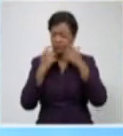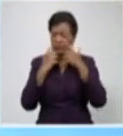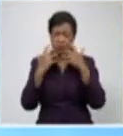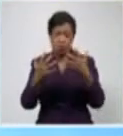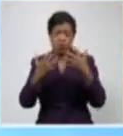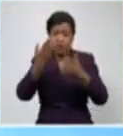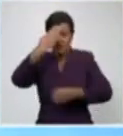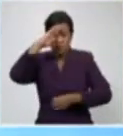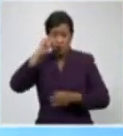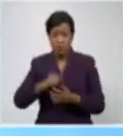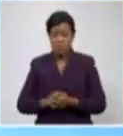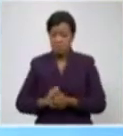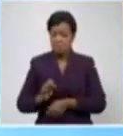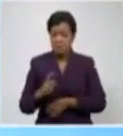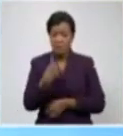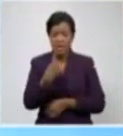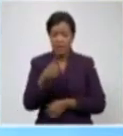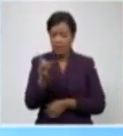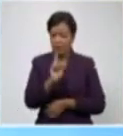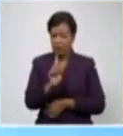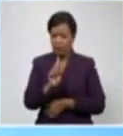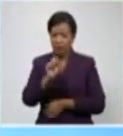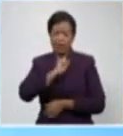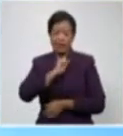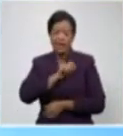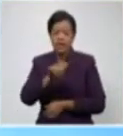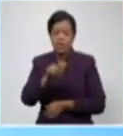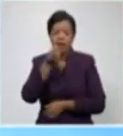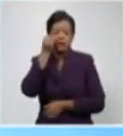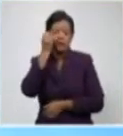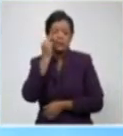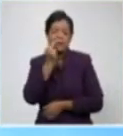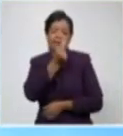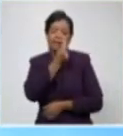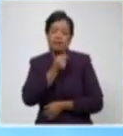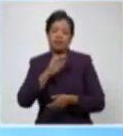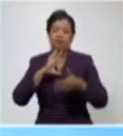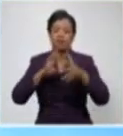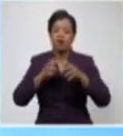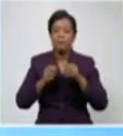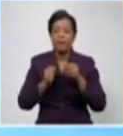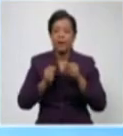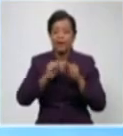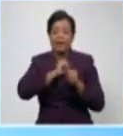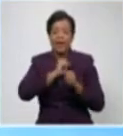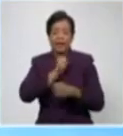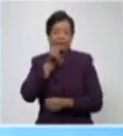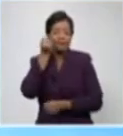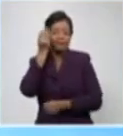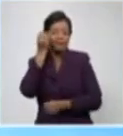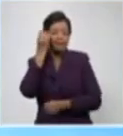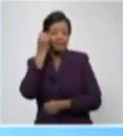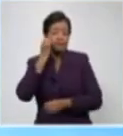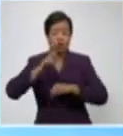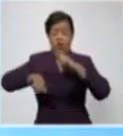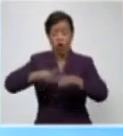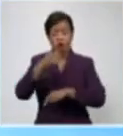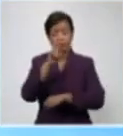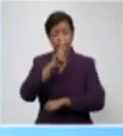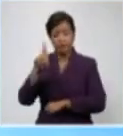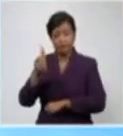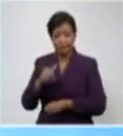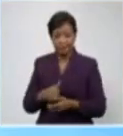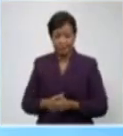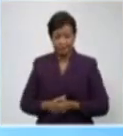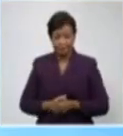vez que intentan encontrar en Martí y en su pensamiento la legitimidad para acciones contrarrevolucionarias.